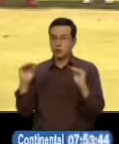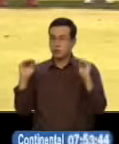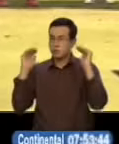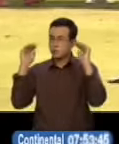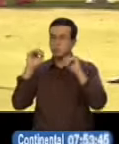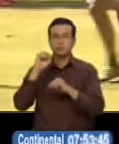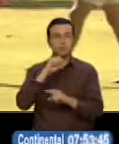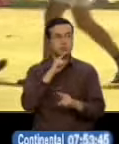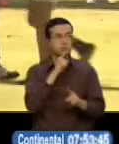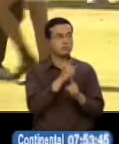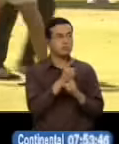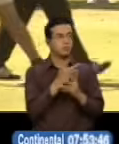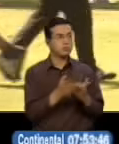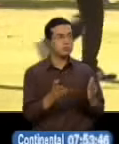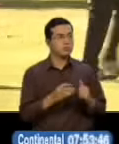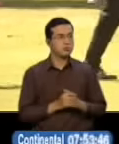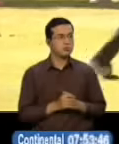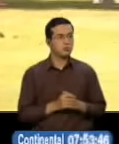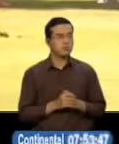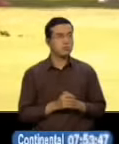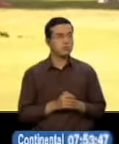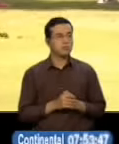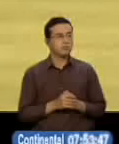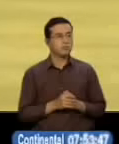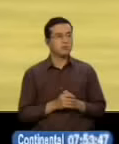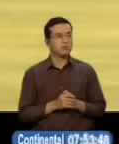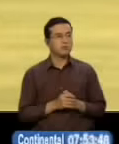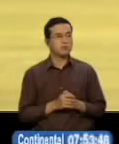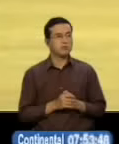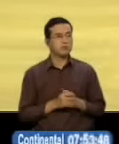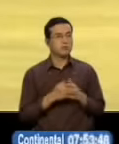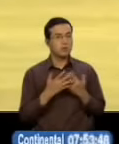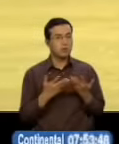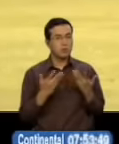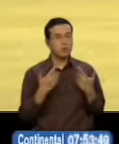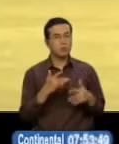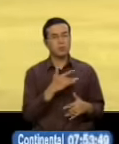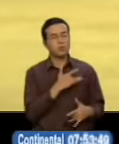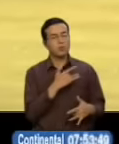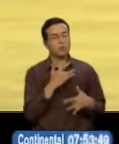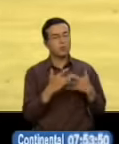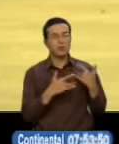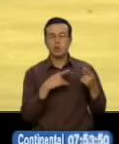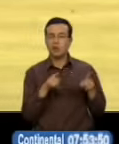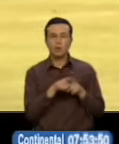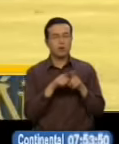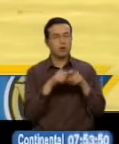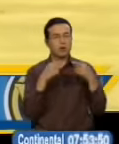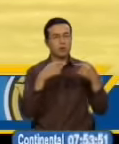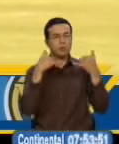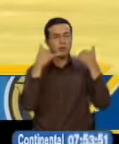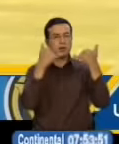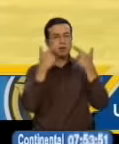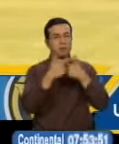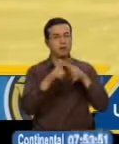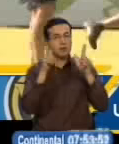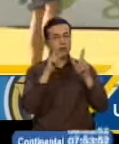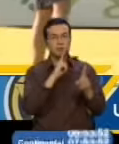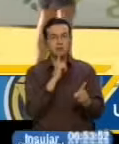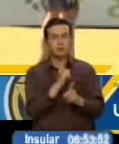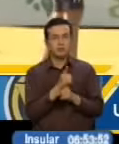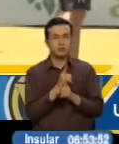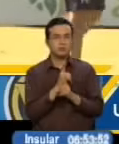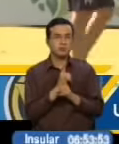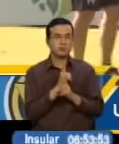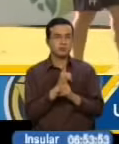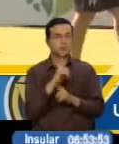Sí, sí, ni hablar que este es un resultado, estar jugando una final de Copa Libertadores, algo que